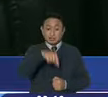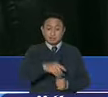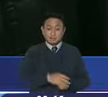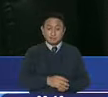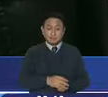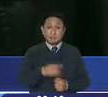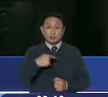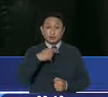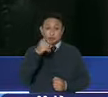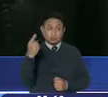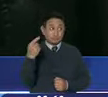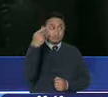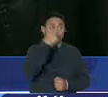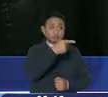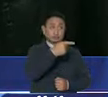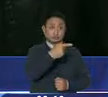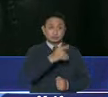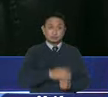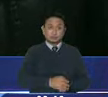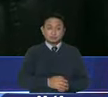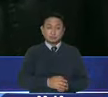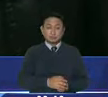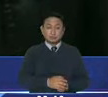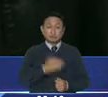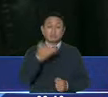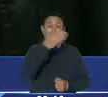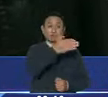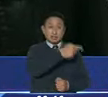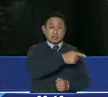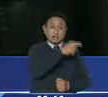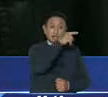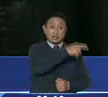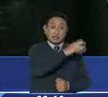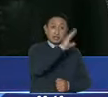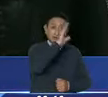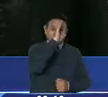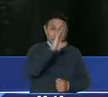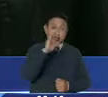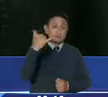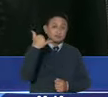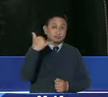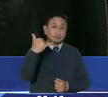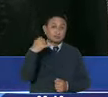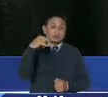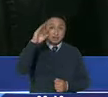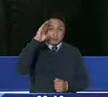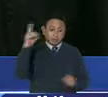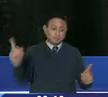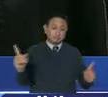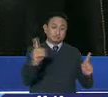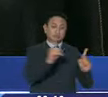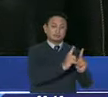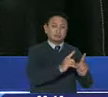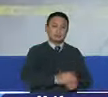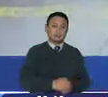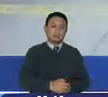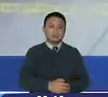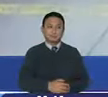nosotros tenemos que ir para allá. Y el momento en que estemos allá, nosotros tenemos que llamar al 911 para que en ese momento nos ayuden con un